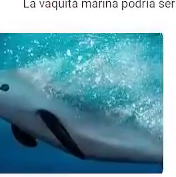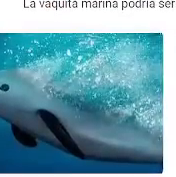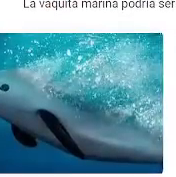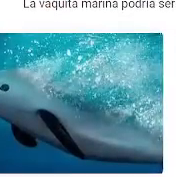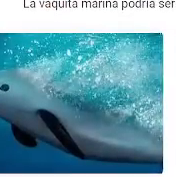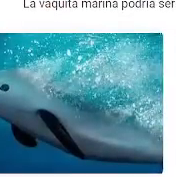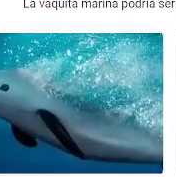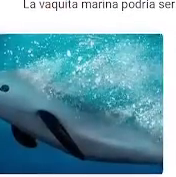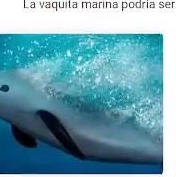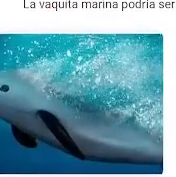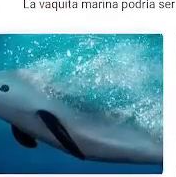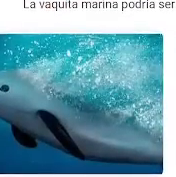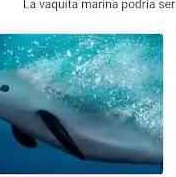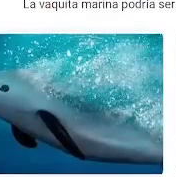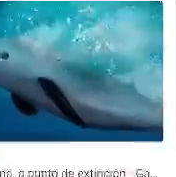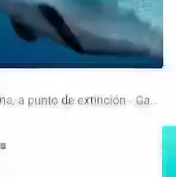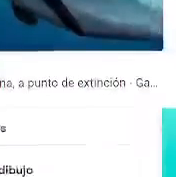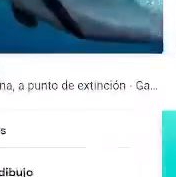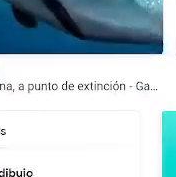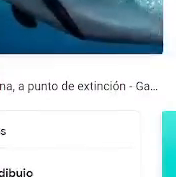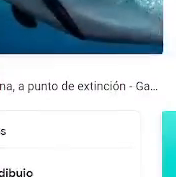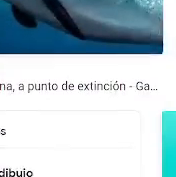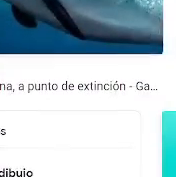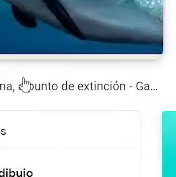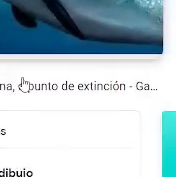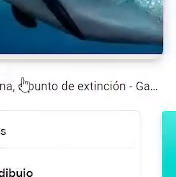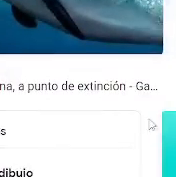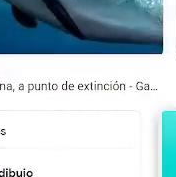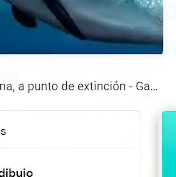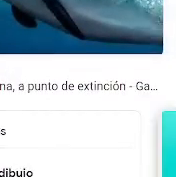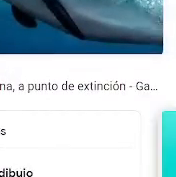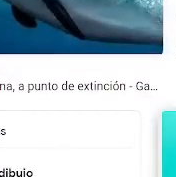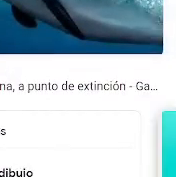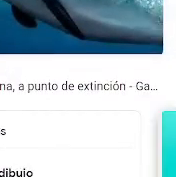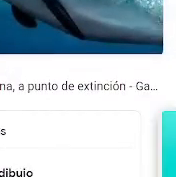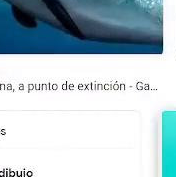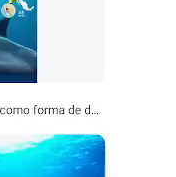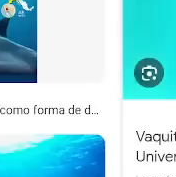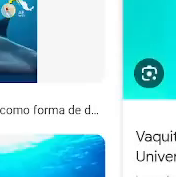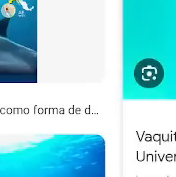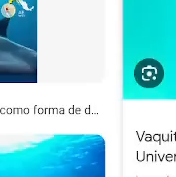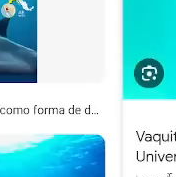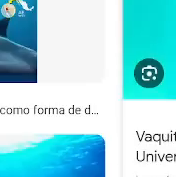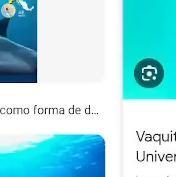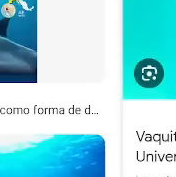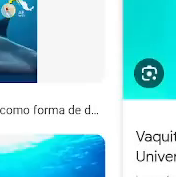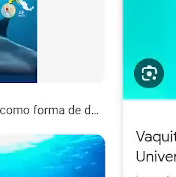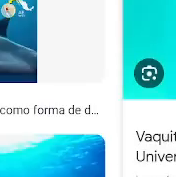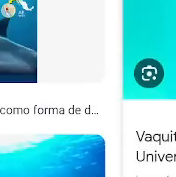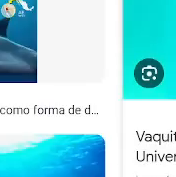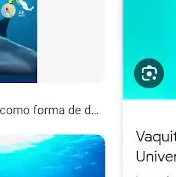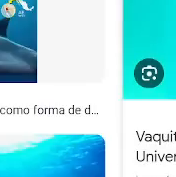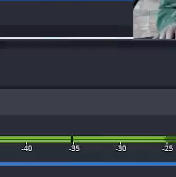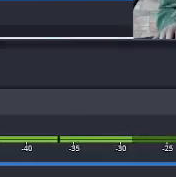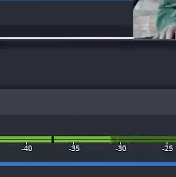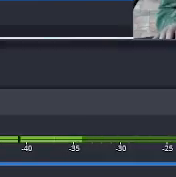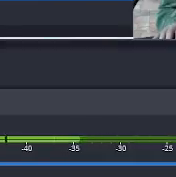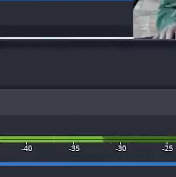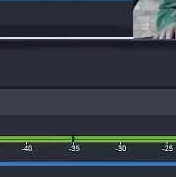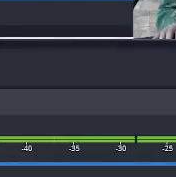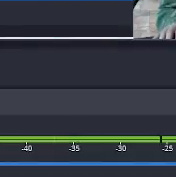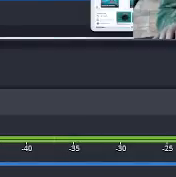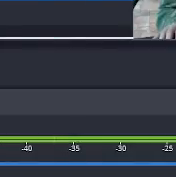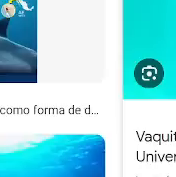y el presidente ayer resuelve no implementar ninguna medida